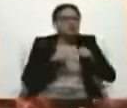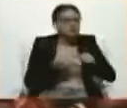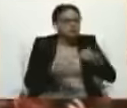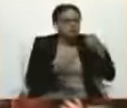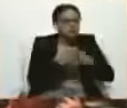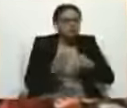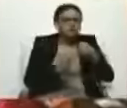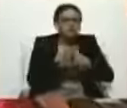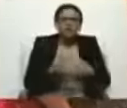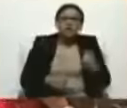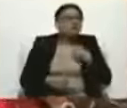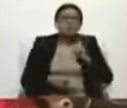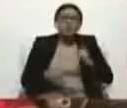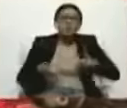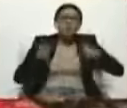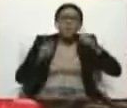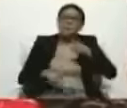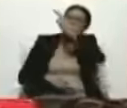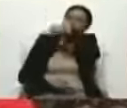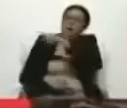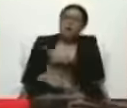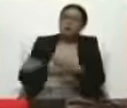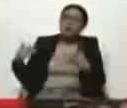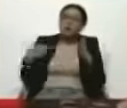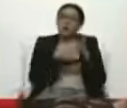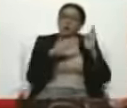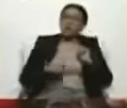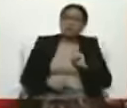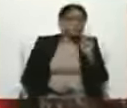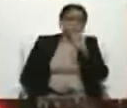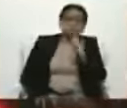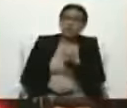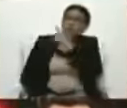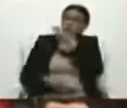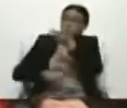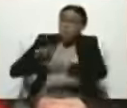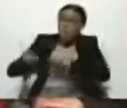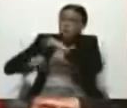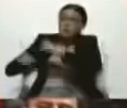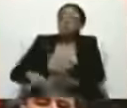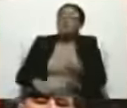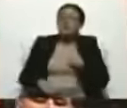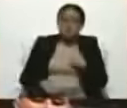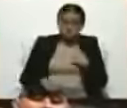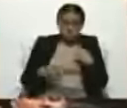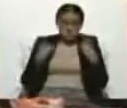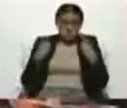¿Verdad? Ellos pueden presentarse donde quieran, pero yo cuando tengo la oportunidad se los digo.